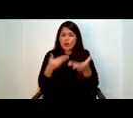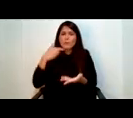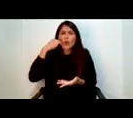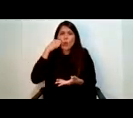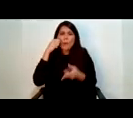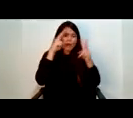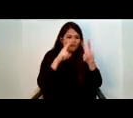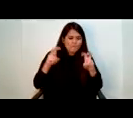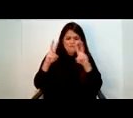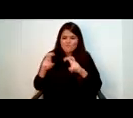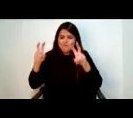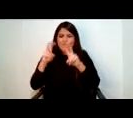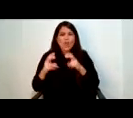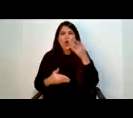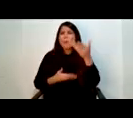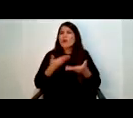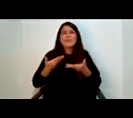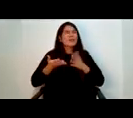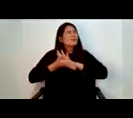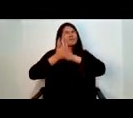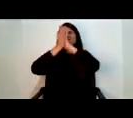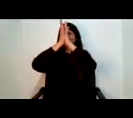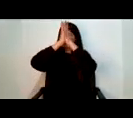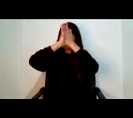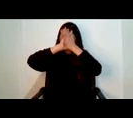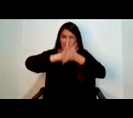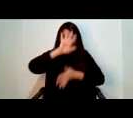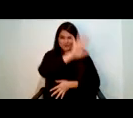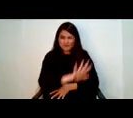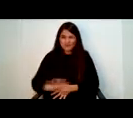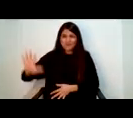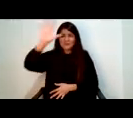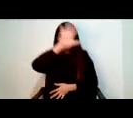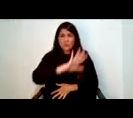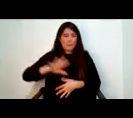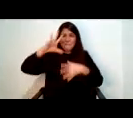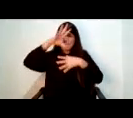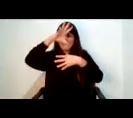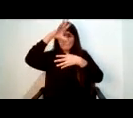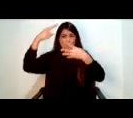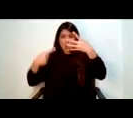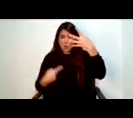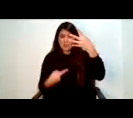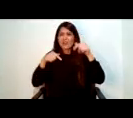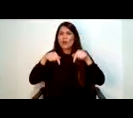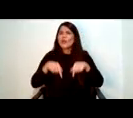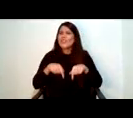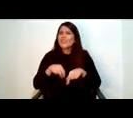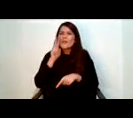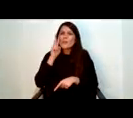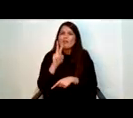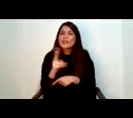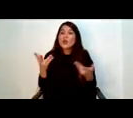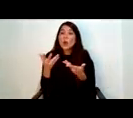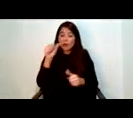de comportamiento en todas sus aristas, que pueden ser muchísimas áreas. Lo que vamos a ver hoy día es cómo esta